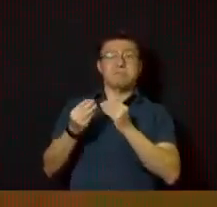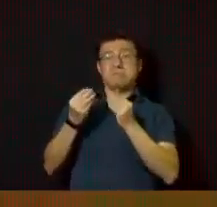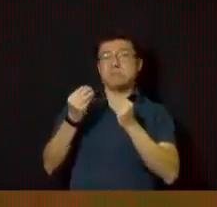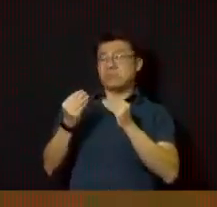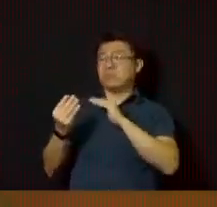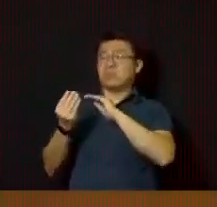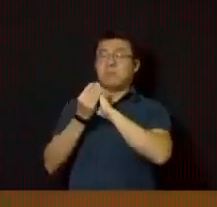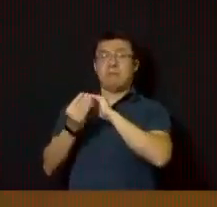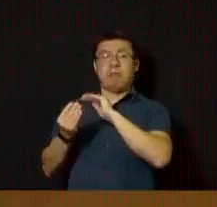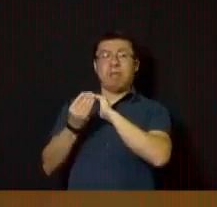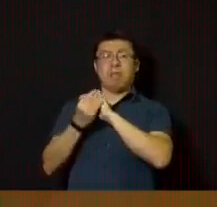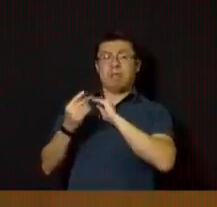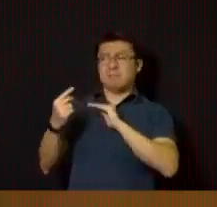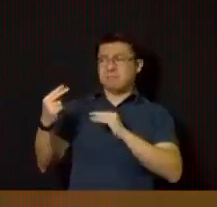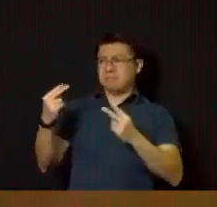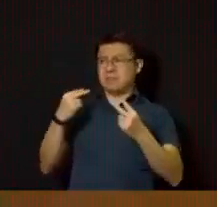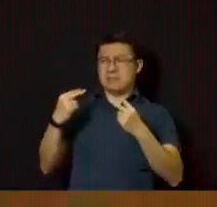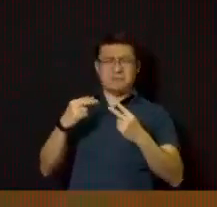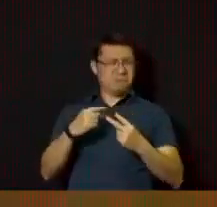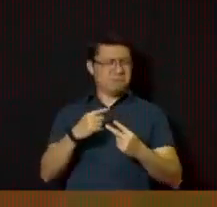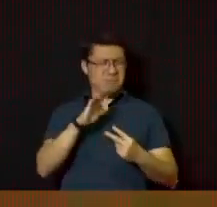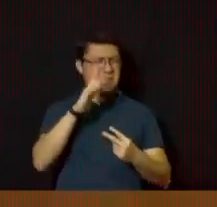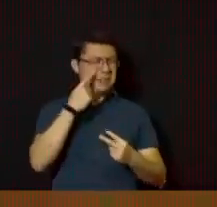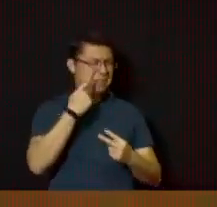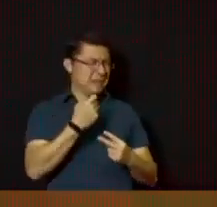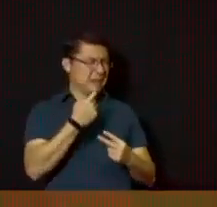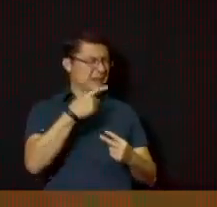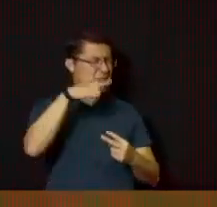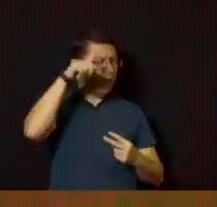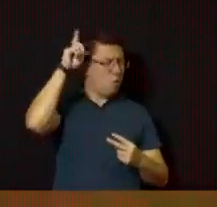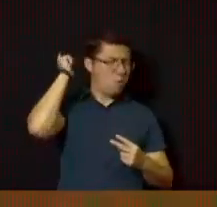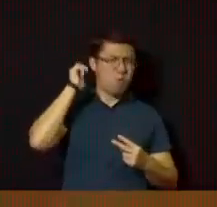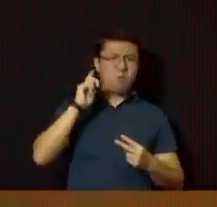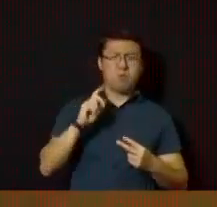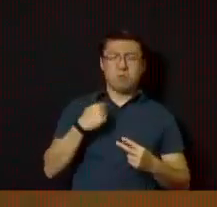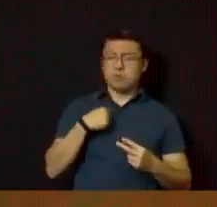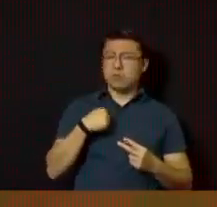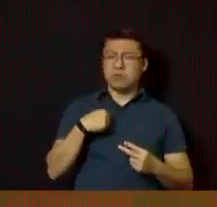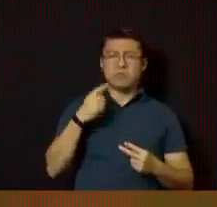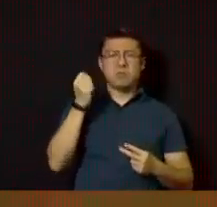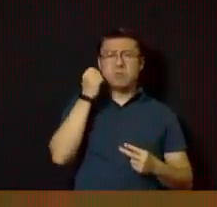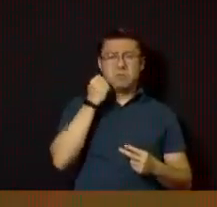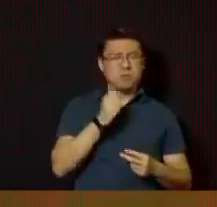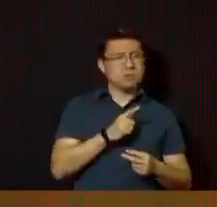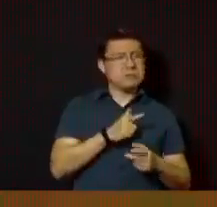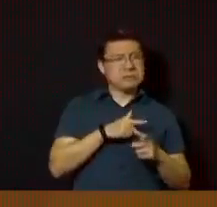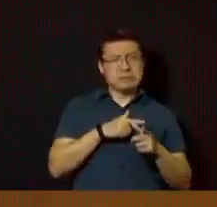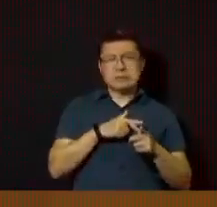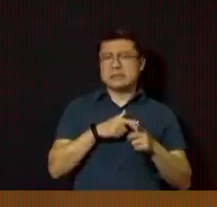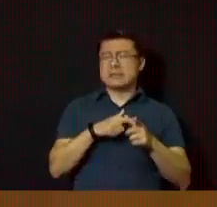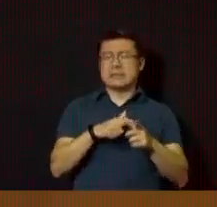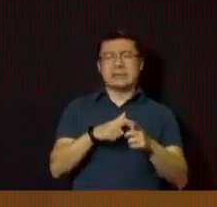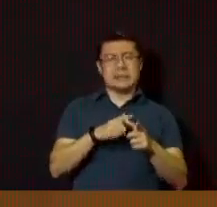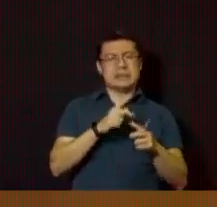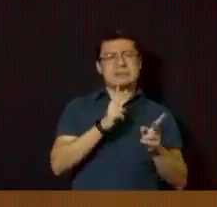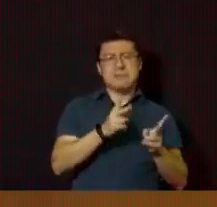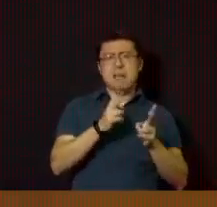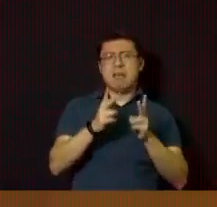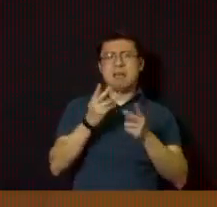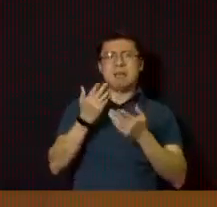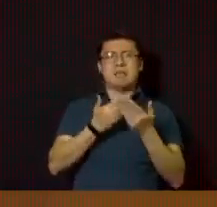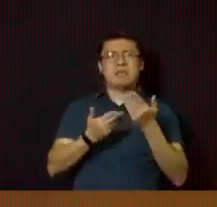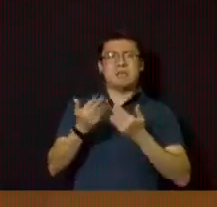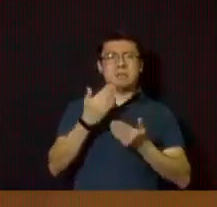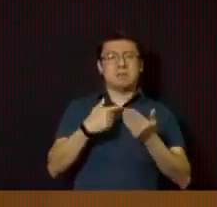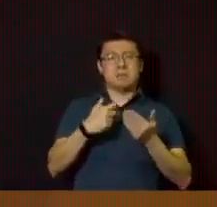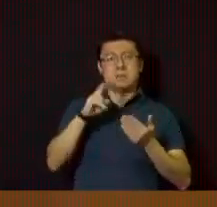Me veían hasta raro, loco. Y bueno, pero yo seguía, ¿no? Yo seguía hablando con todas las personas y de por sí yo soy